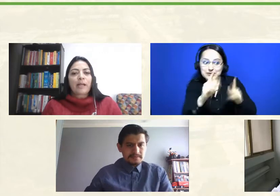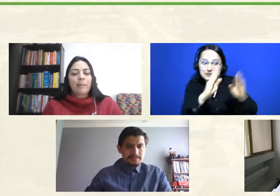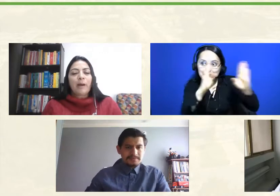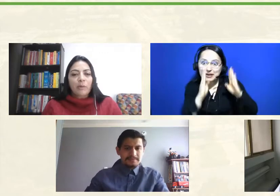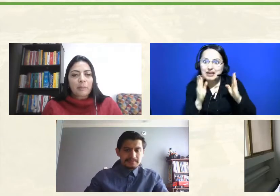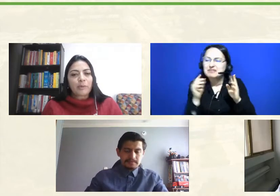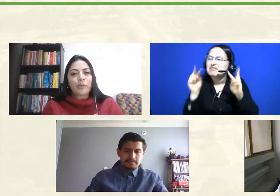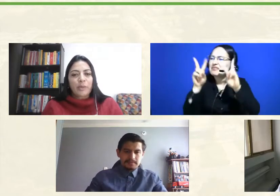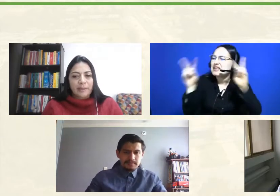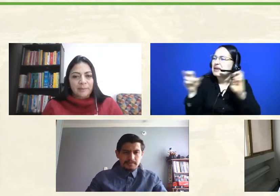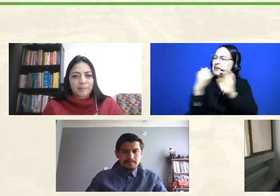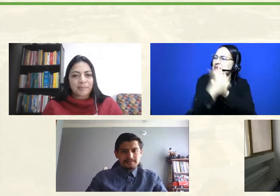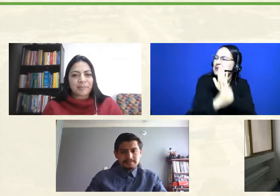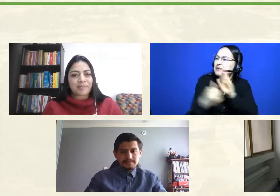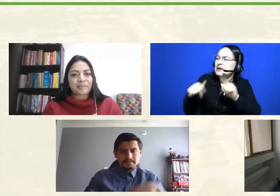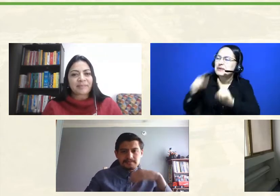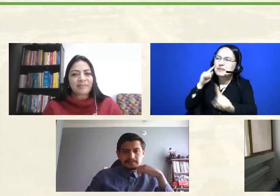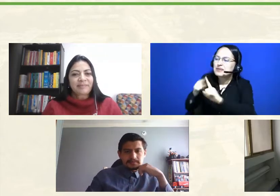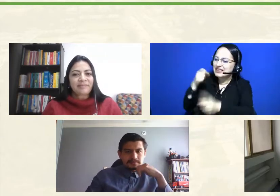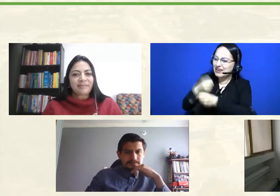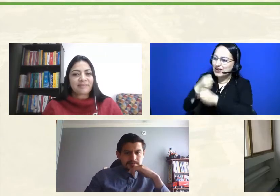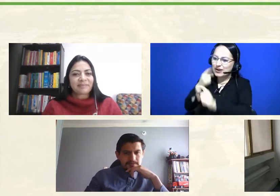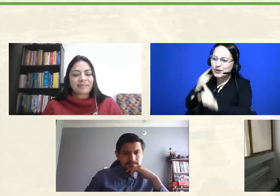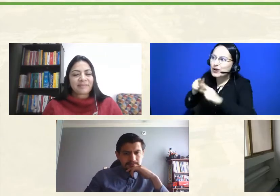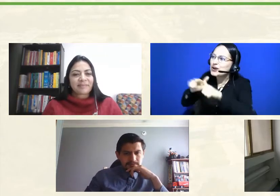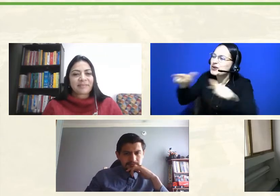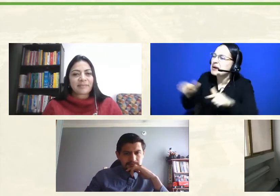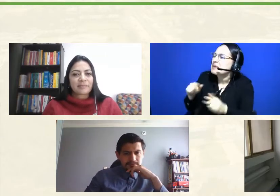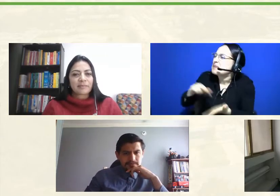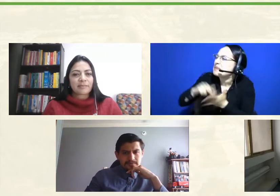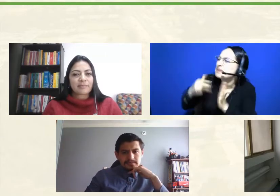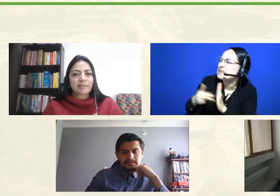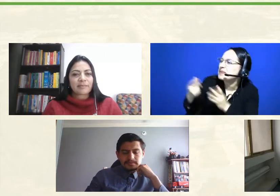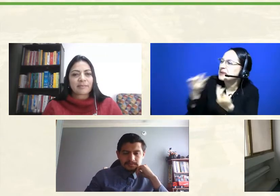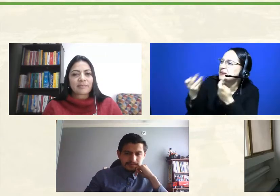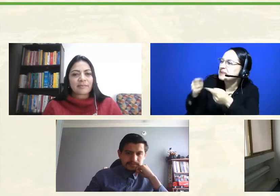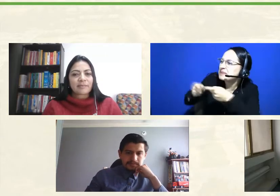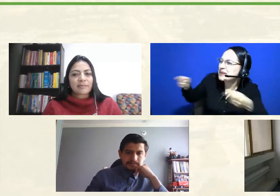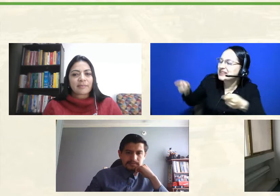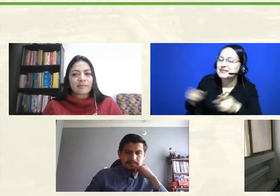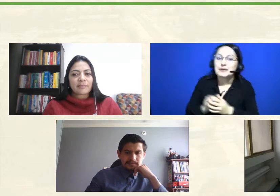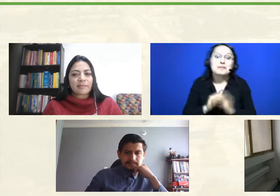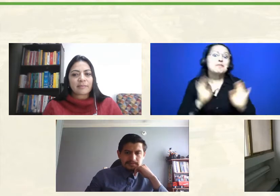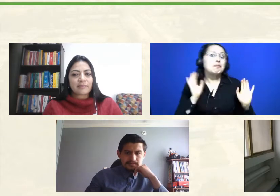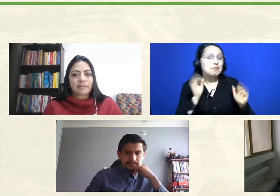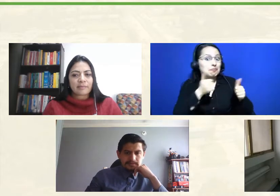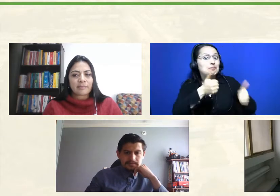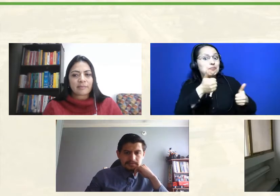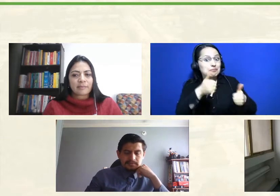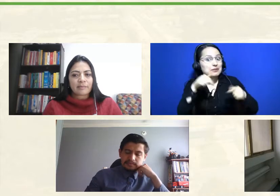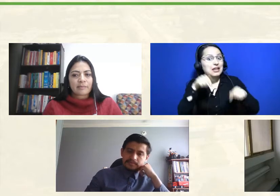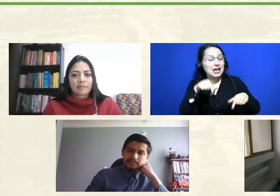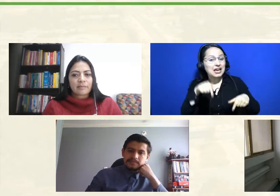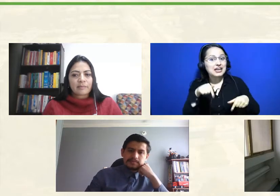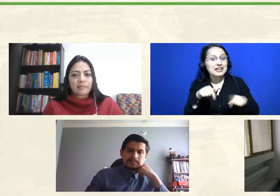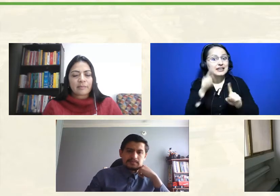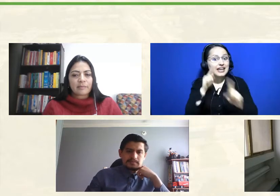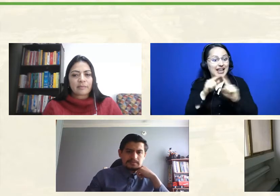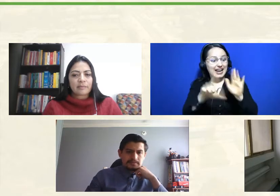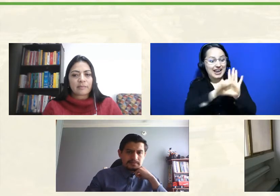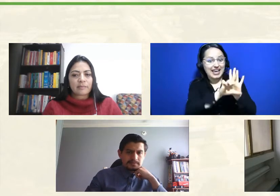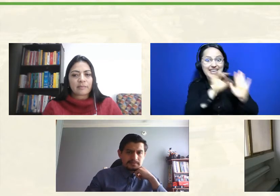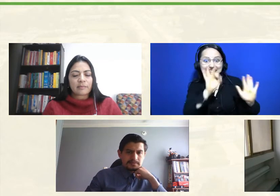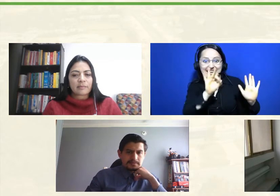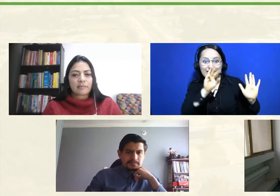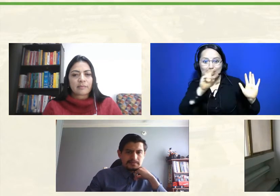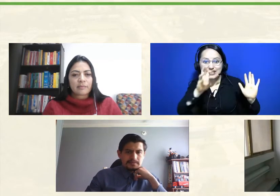el programa Obra por tu lugar. Bien, Obra por tu lugar es realmente un mecanismo que consigna la ley